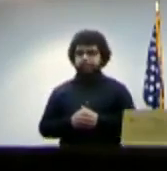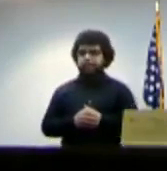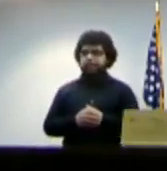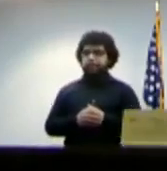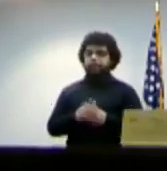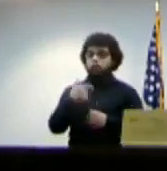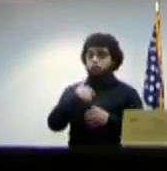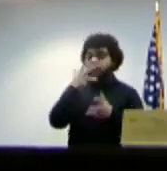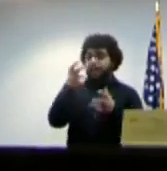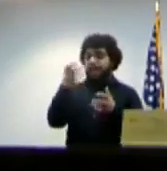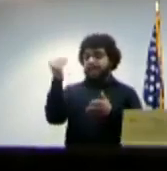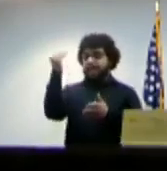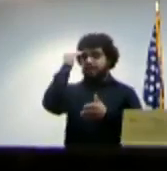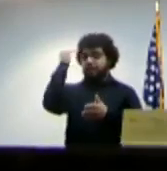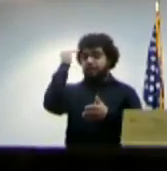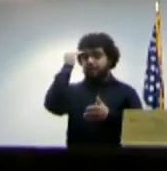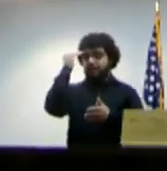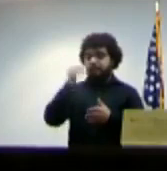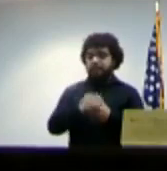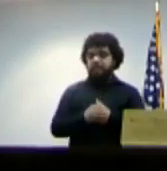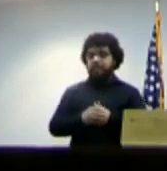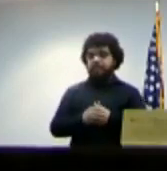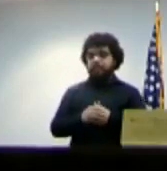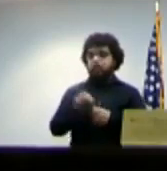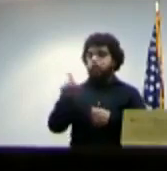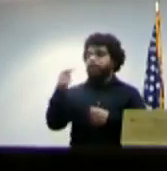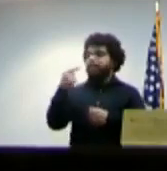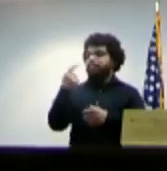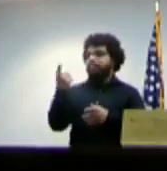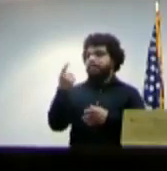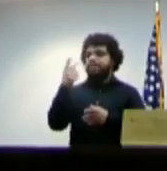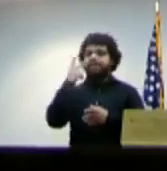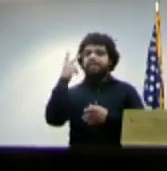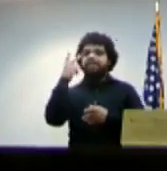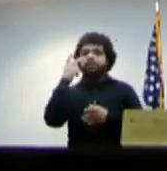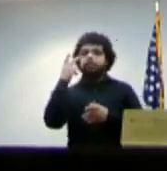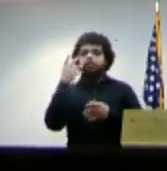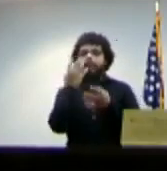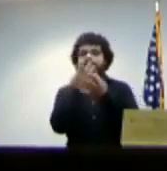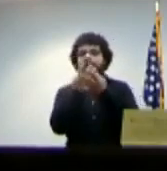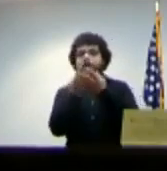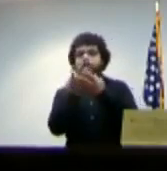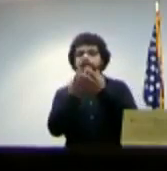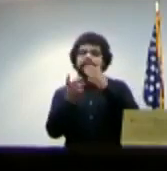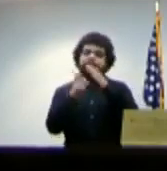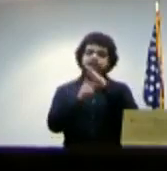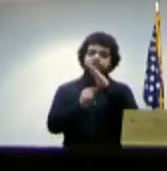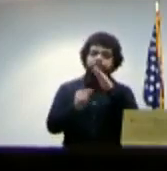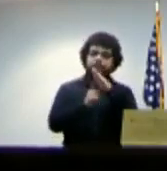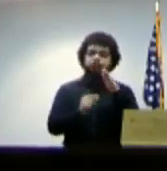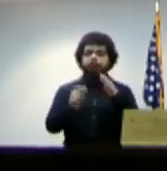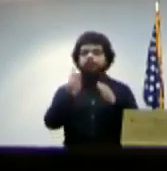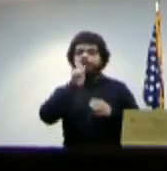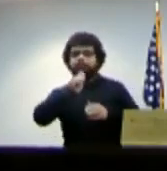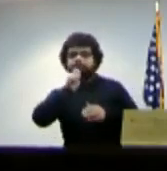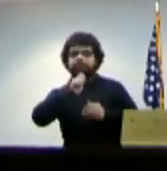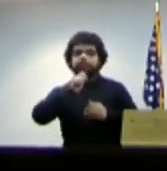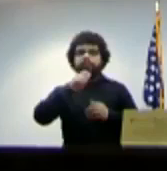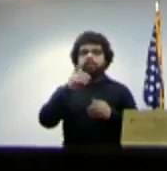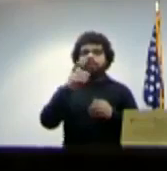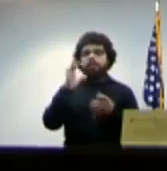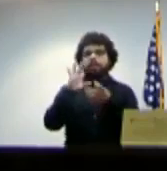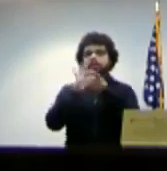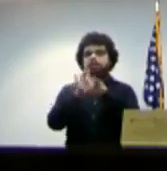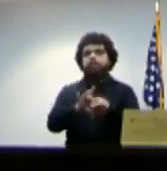de lo que ha salido en los medios de comunicación sobre las